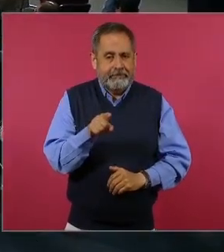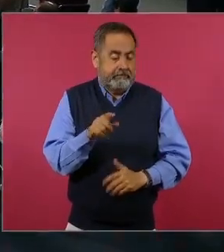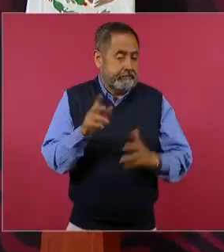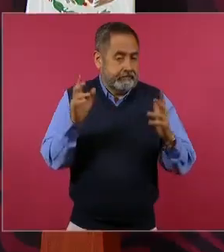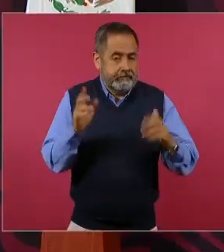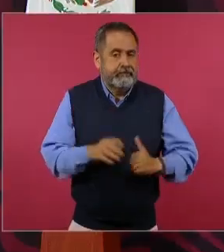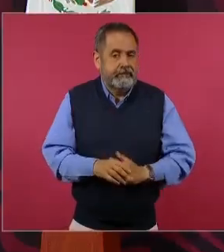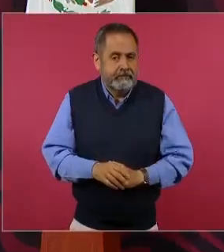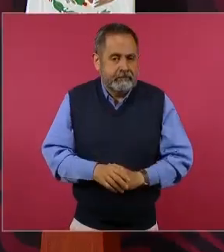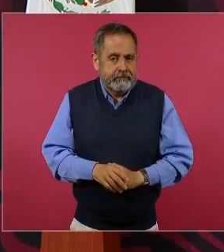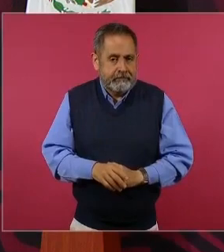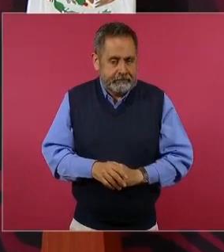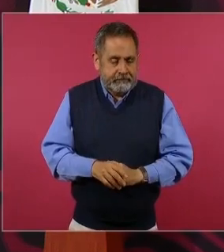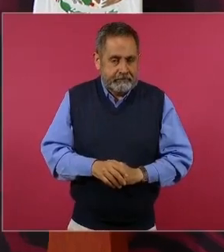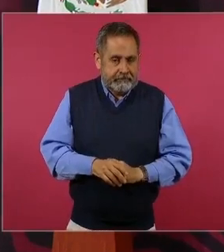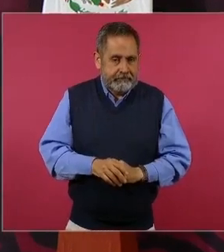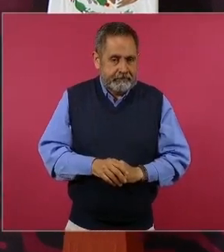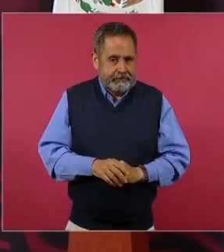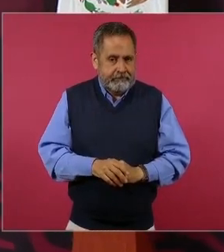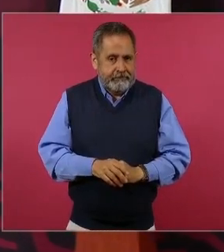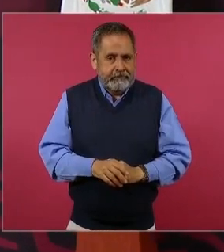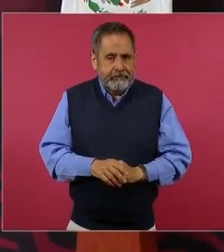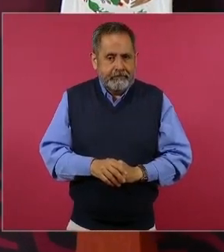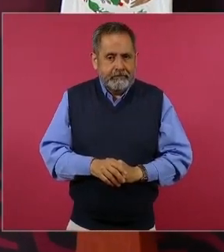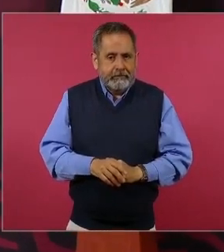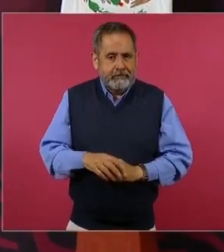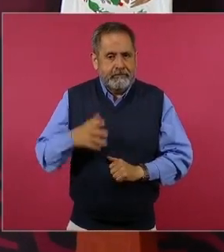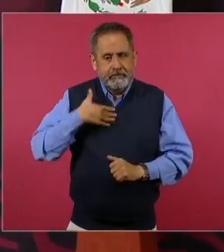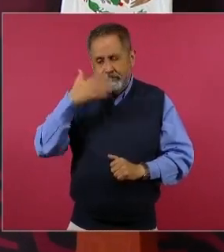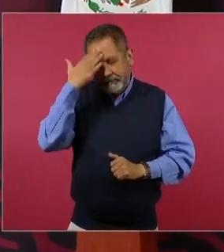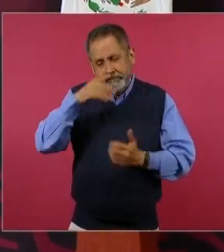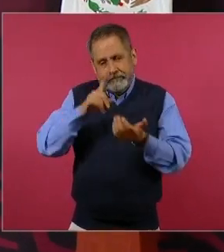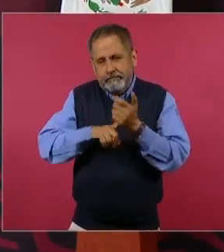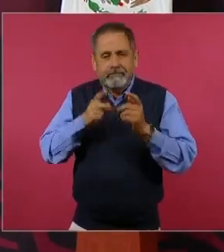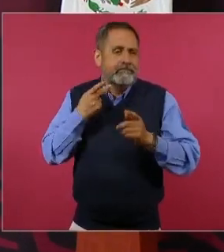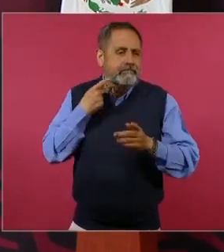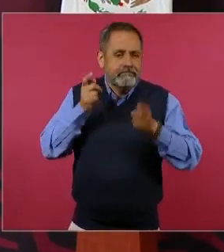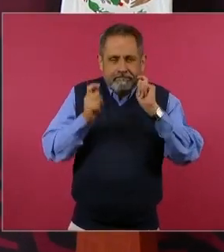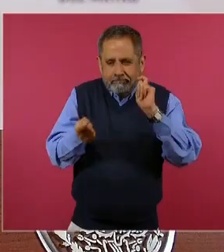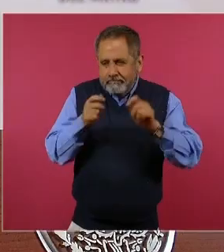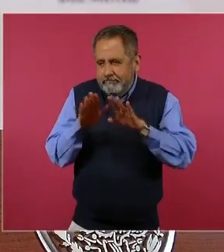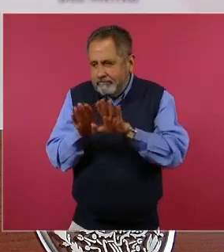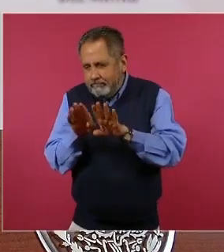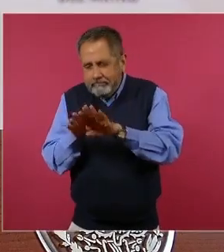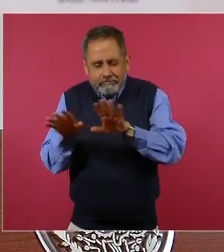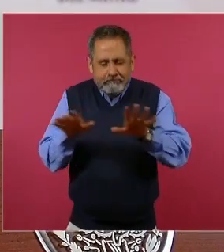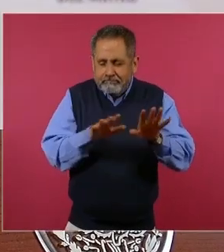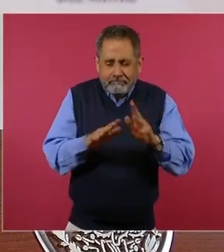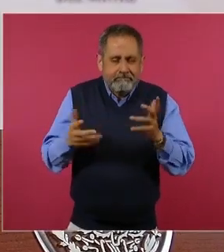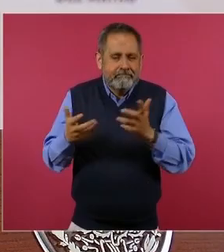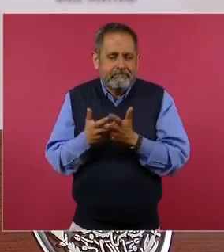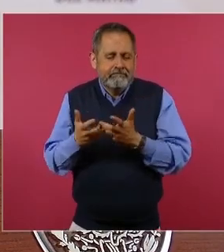pues conociendo lo que es la política, ¿no?